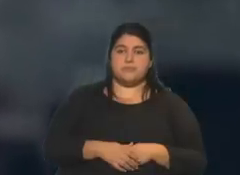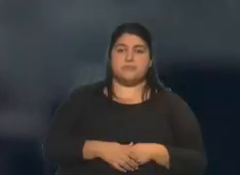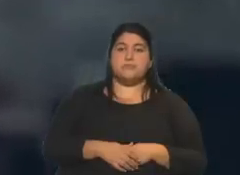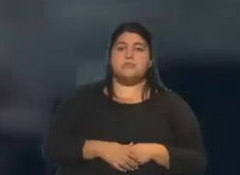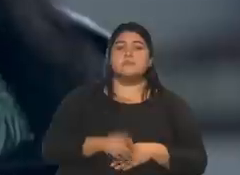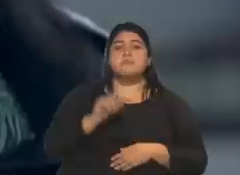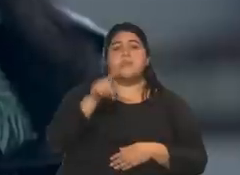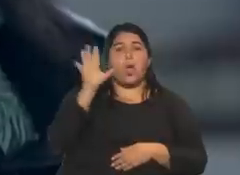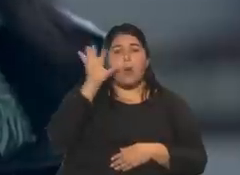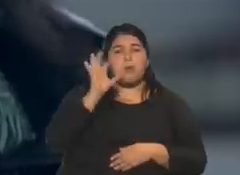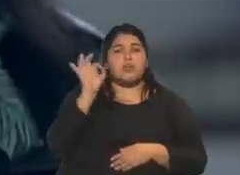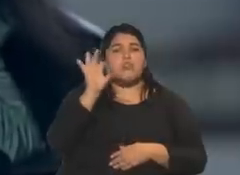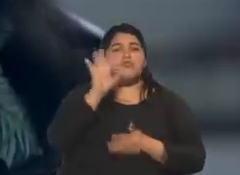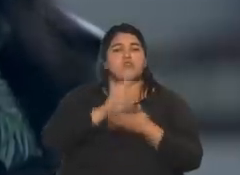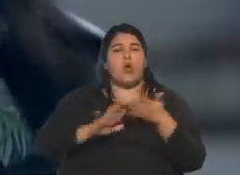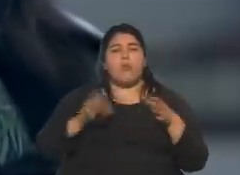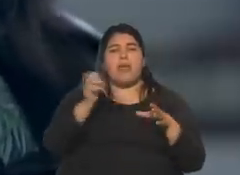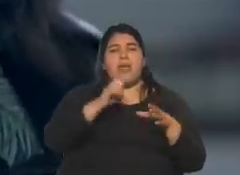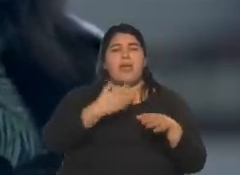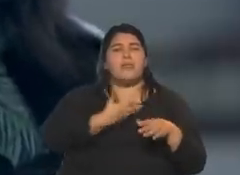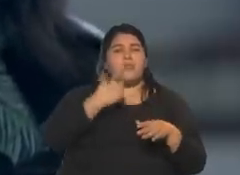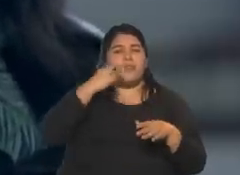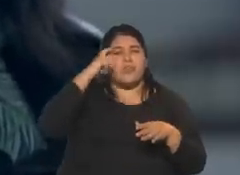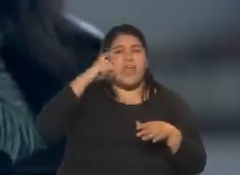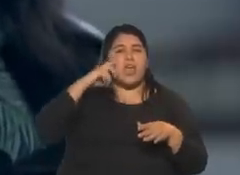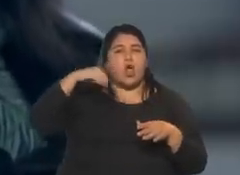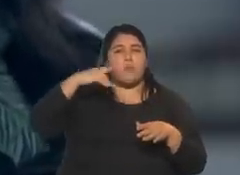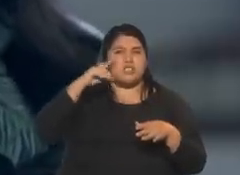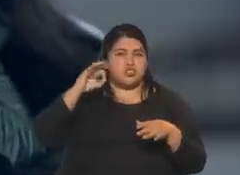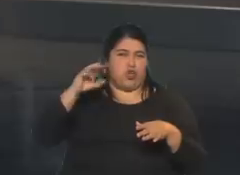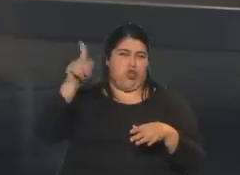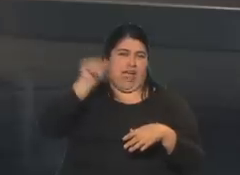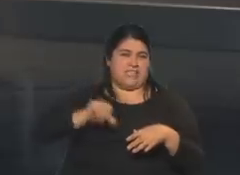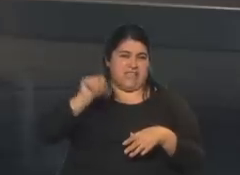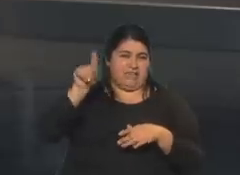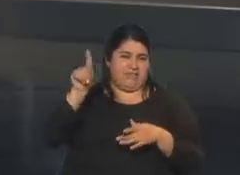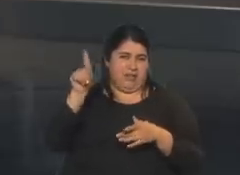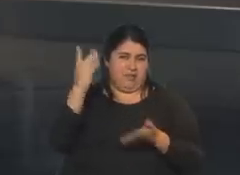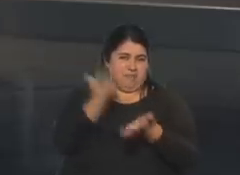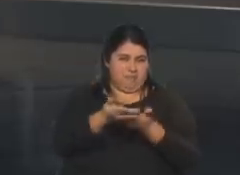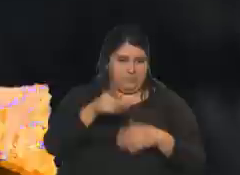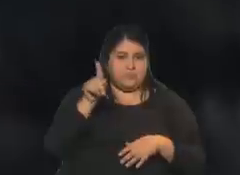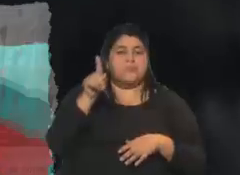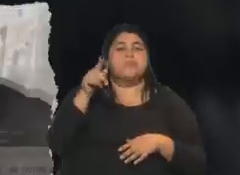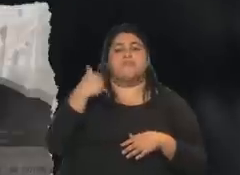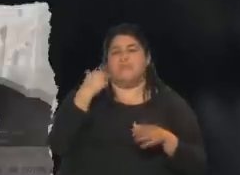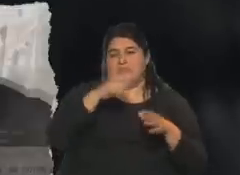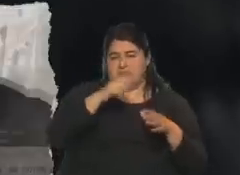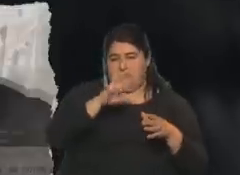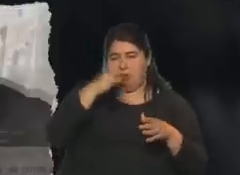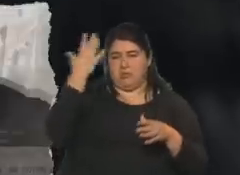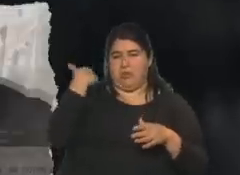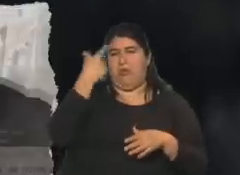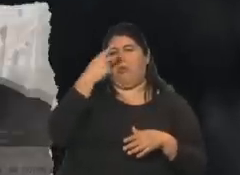¿Cuál es su opinión respecto al fideicomiso aceitero que impuso el gobierno nacional? Bueno, a mí me toca administrar el fideicomiso aceitero desde febrero